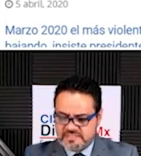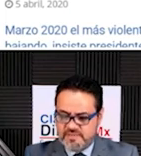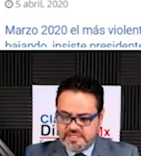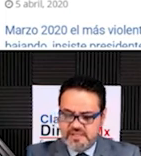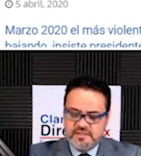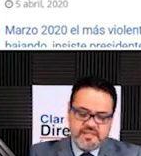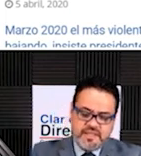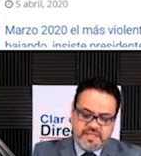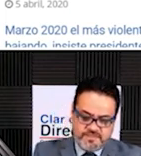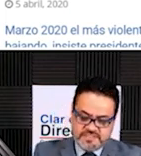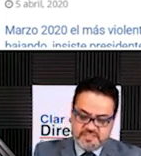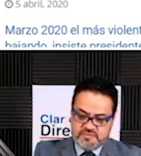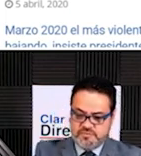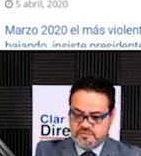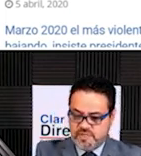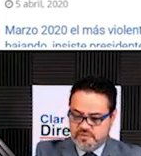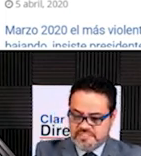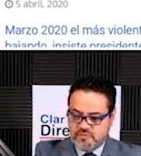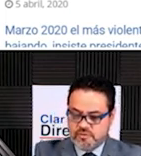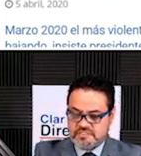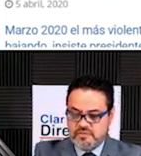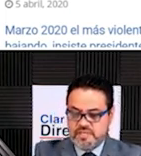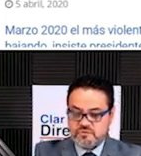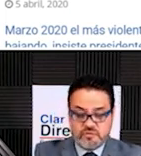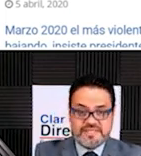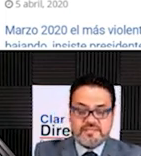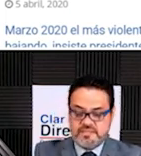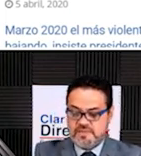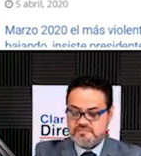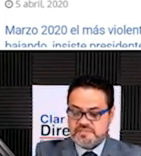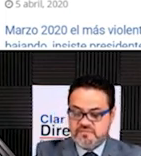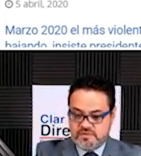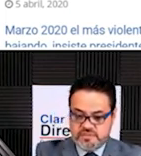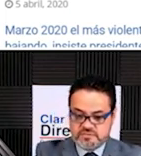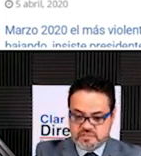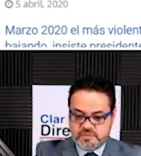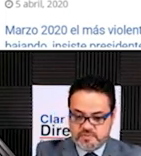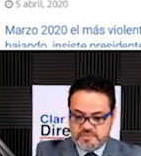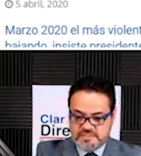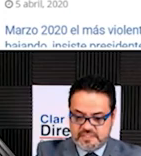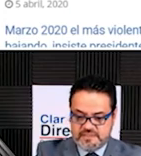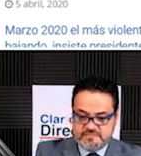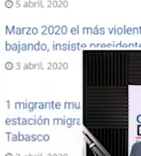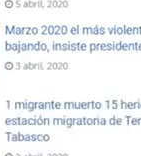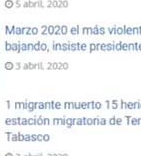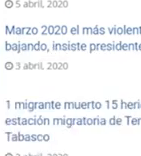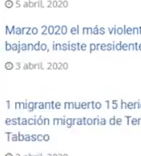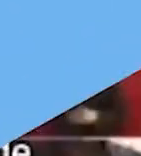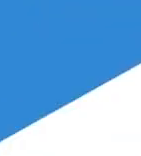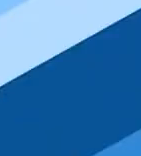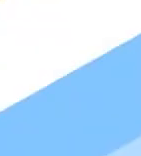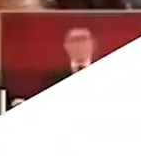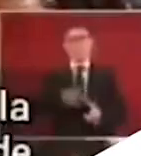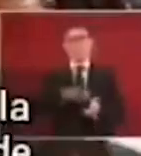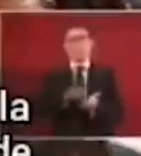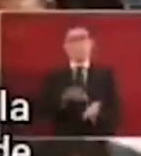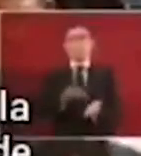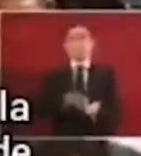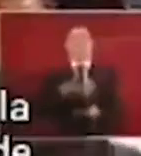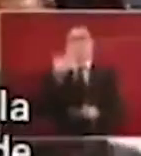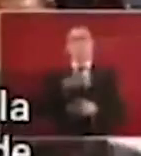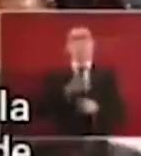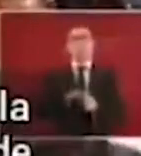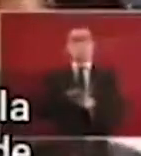este tema esta mañana el presidente lópez obrador ha sido cuestionado sobre este tema en específico y esto respondió el presidente en plena contingencia